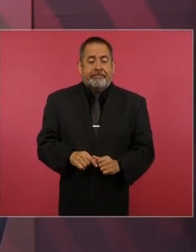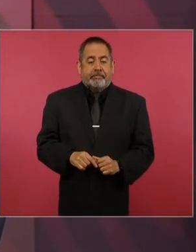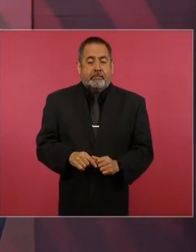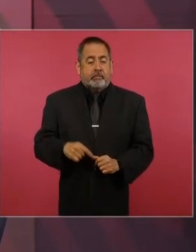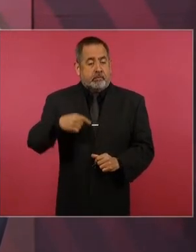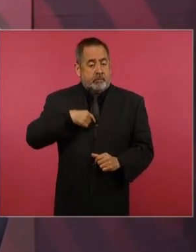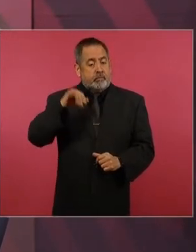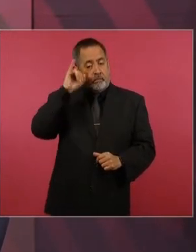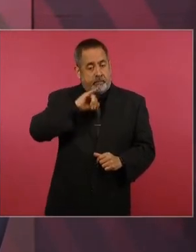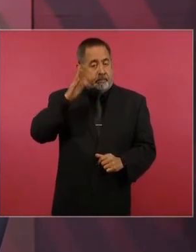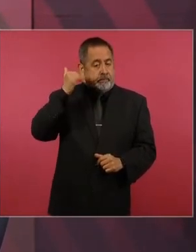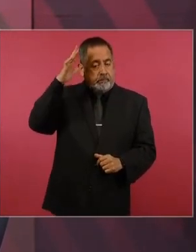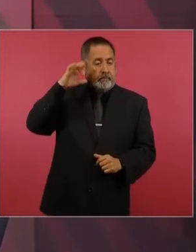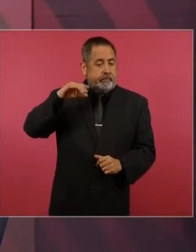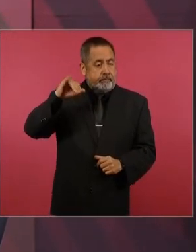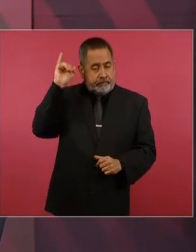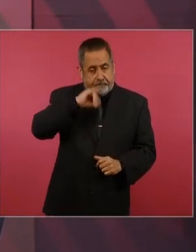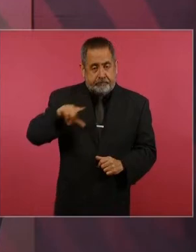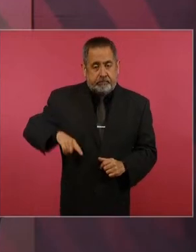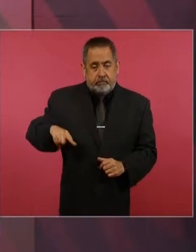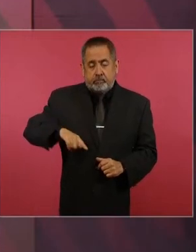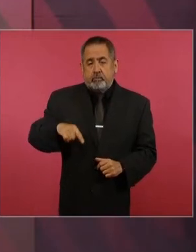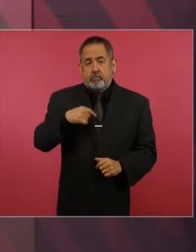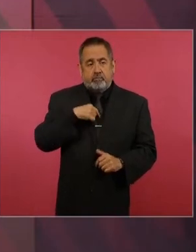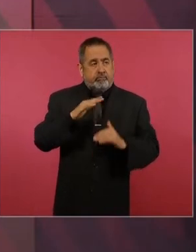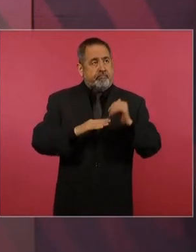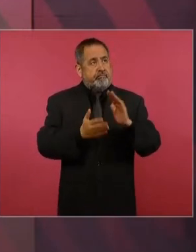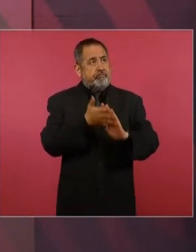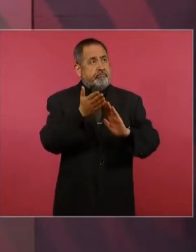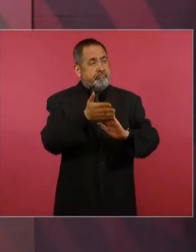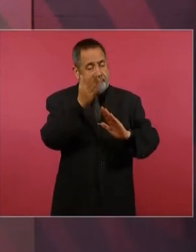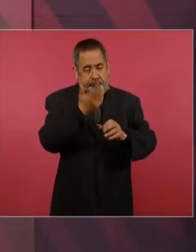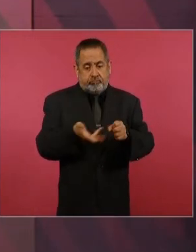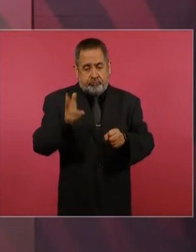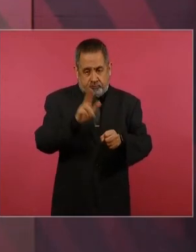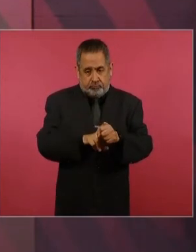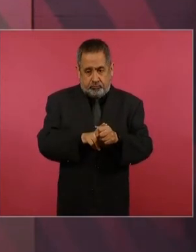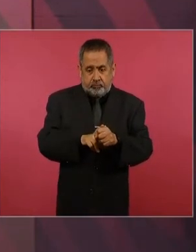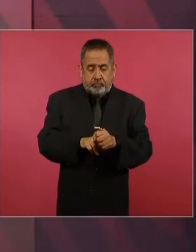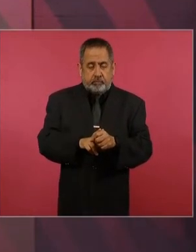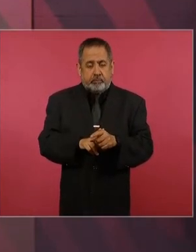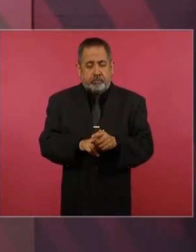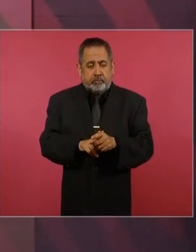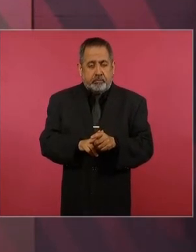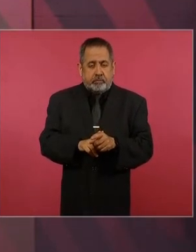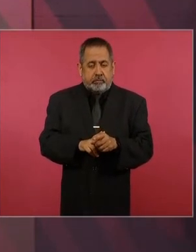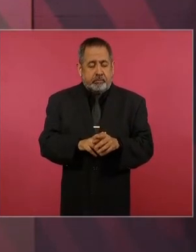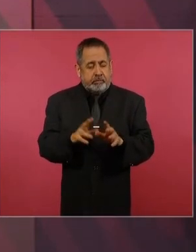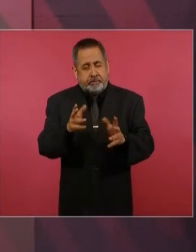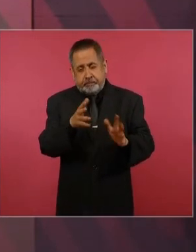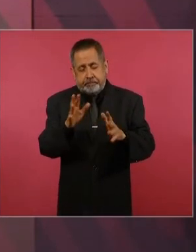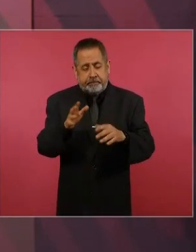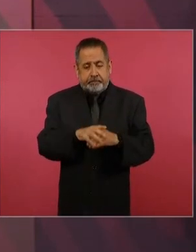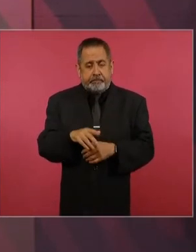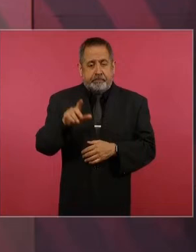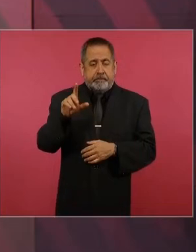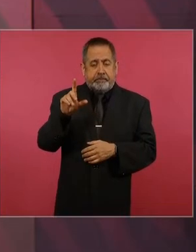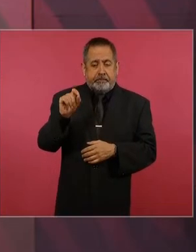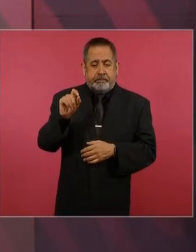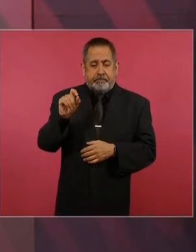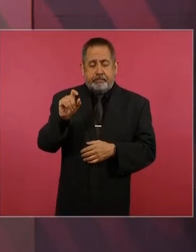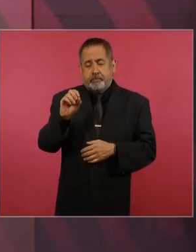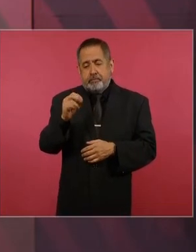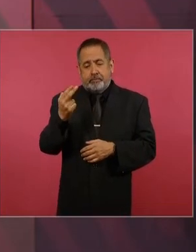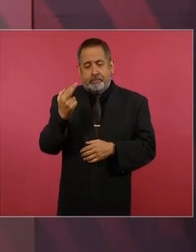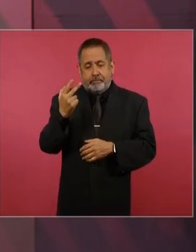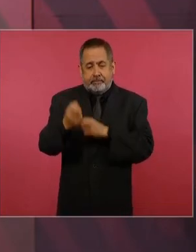fui jefe de gobierno, construimos, llevaban de 20 a 25 años los